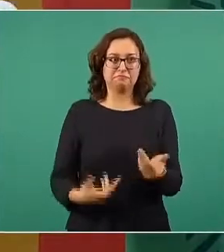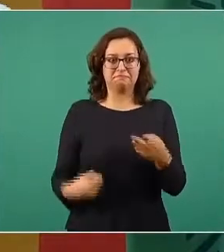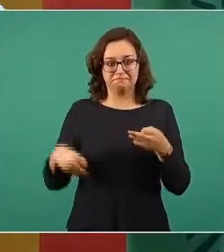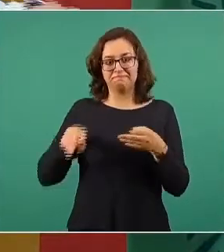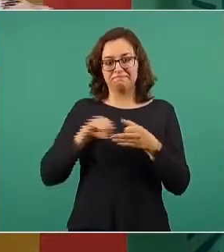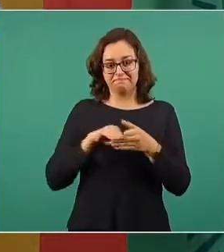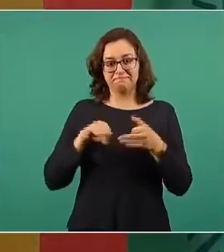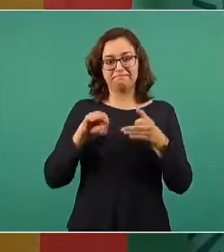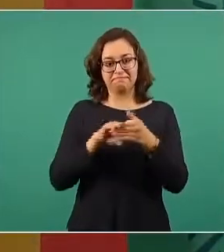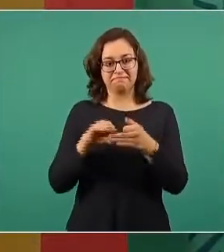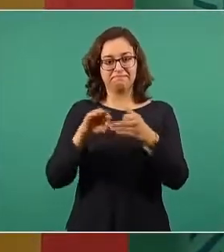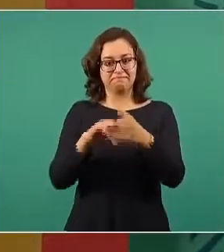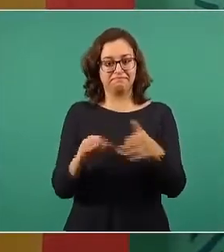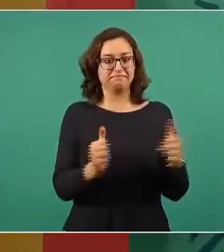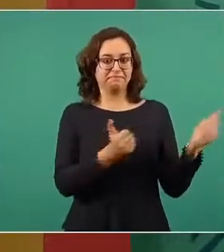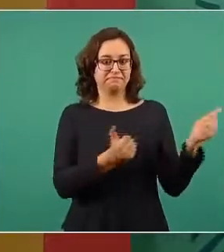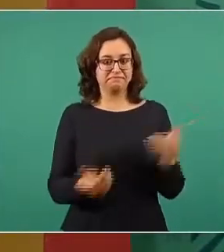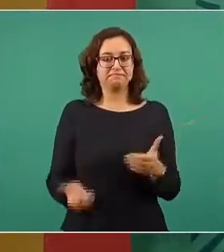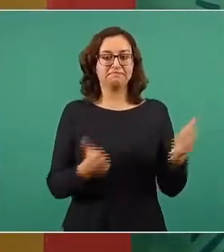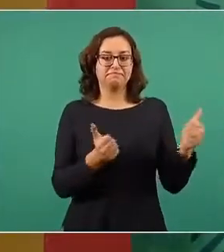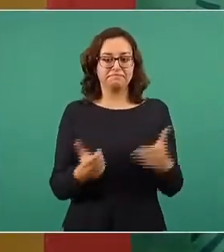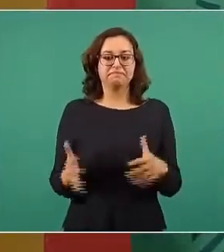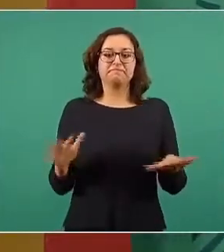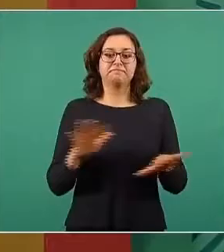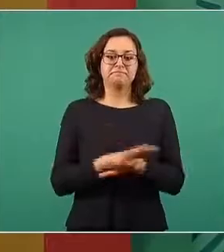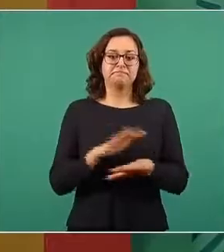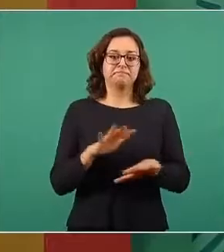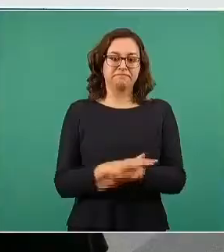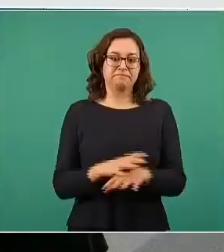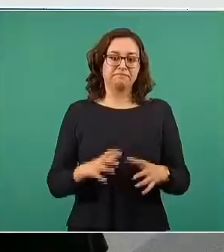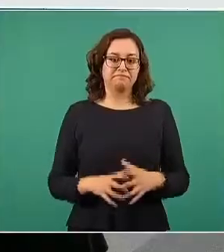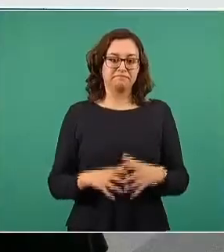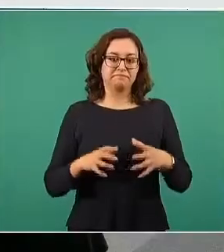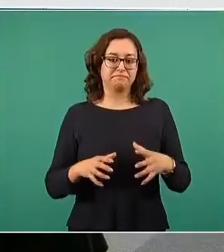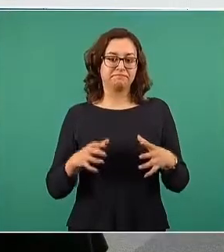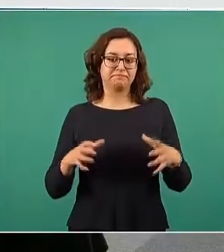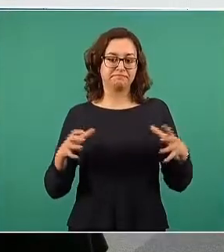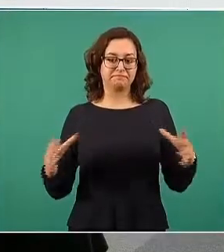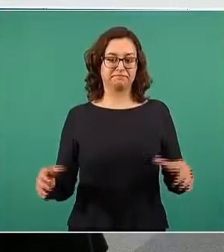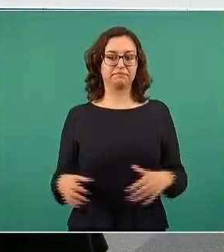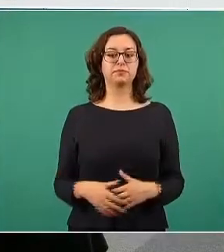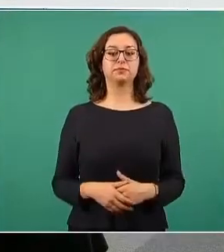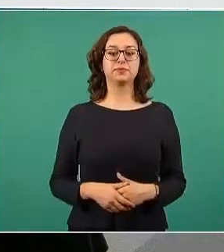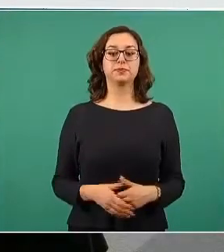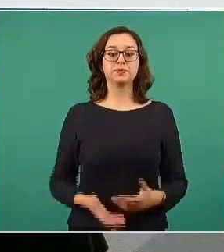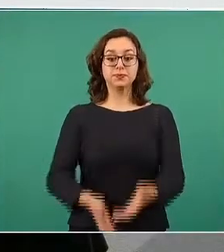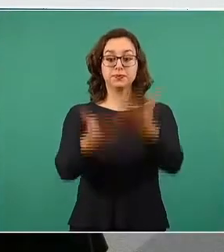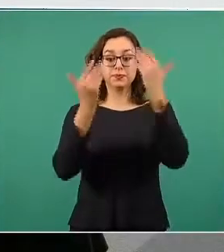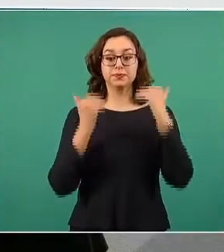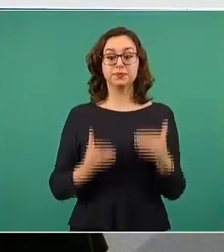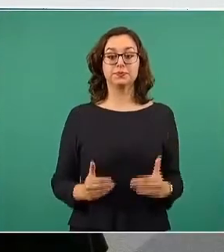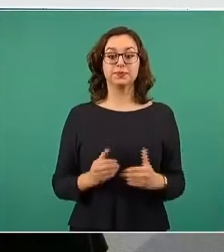continuo, este número tiene fluctuaciones, pero se mantiene gruesamente estable. La